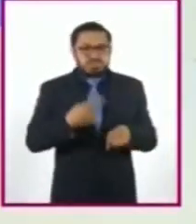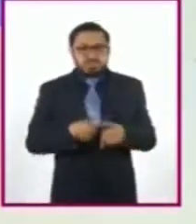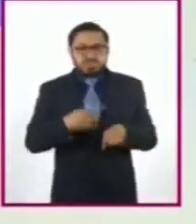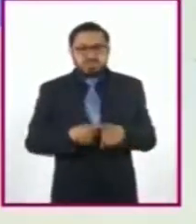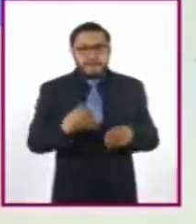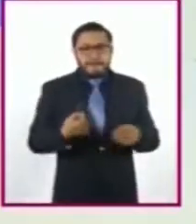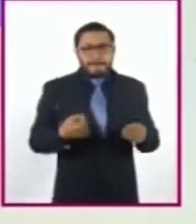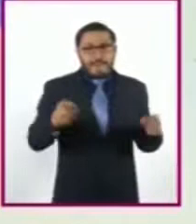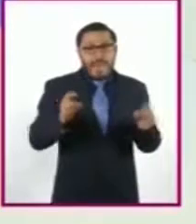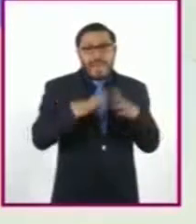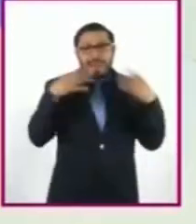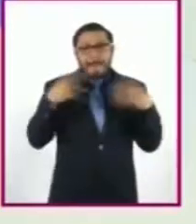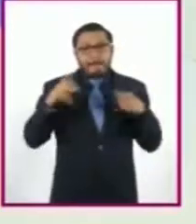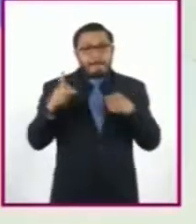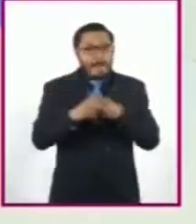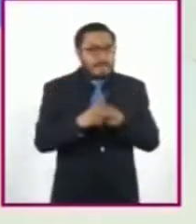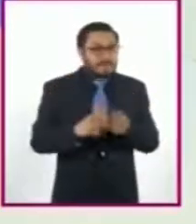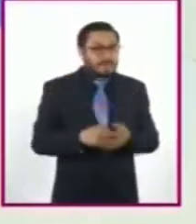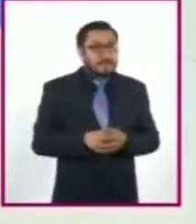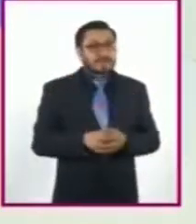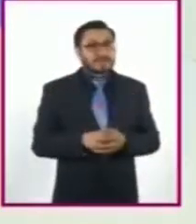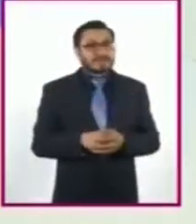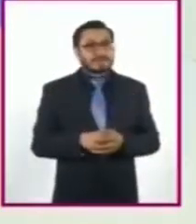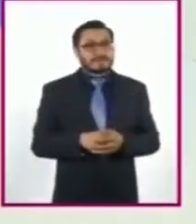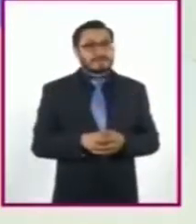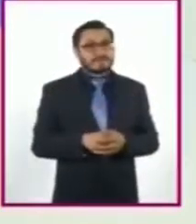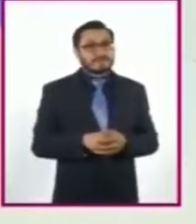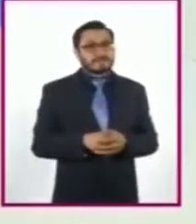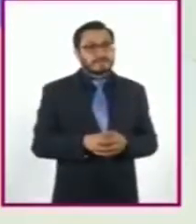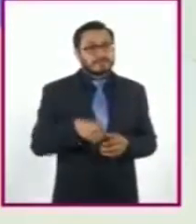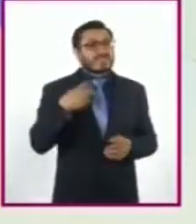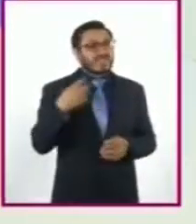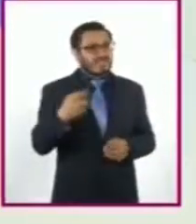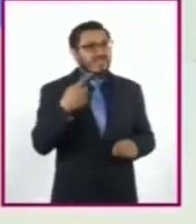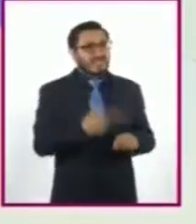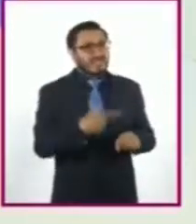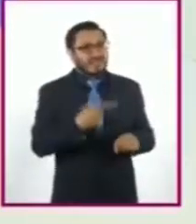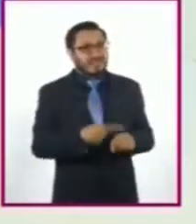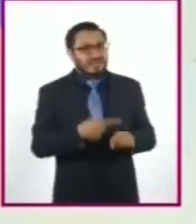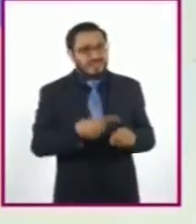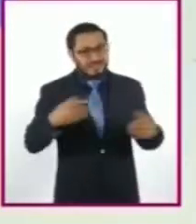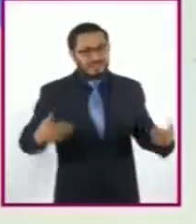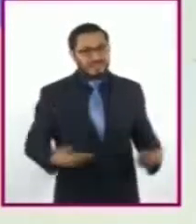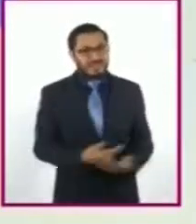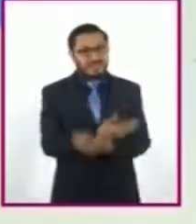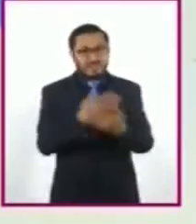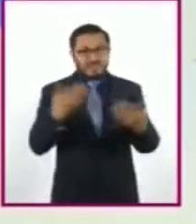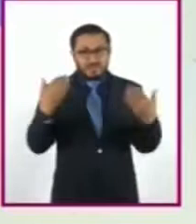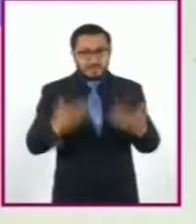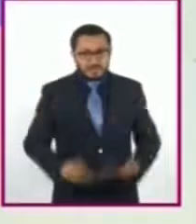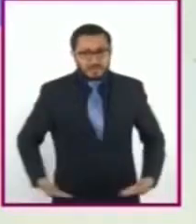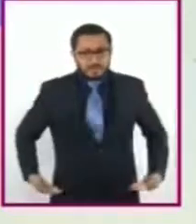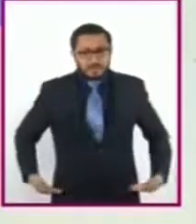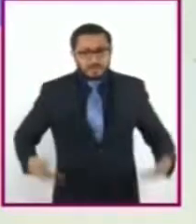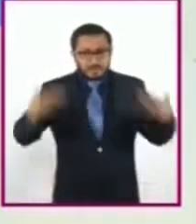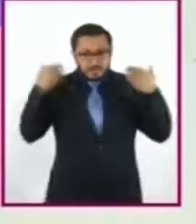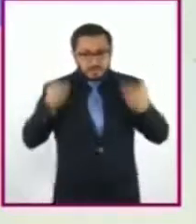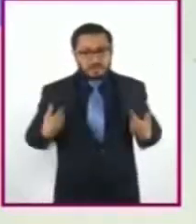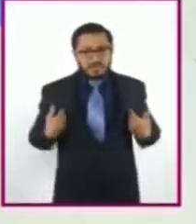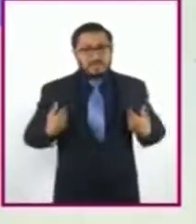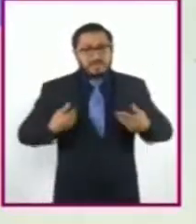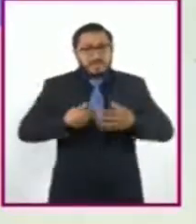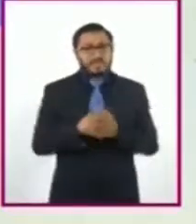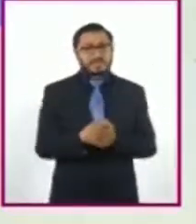situación del país. La enfermedad que causó a Pedro nacer sin piernas y sin brazos es un